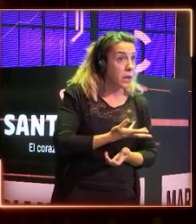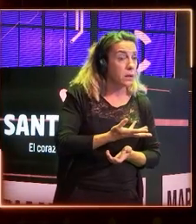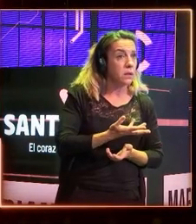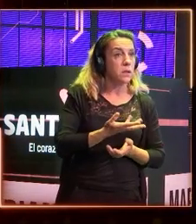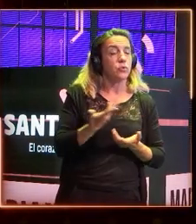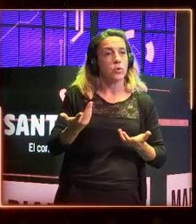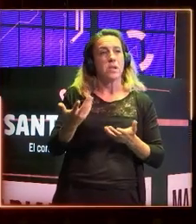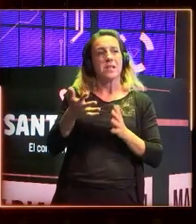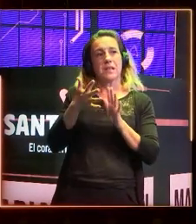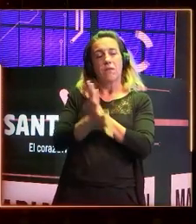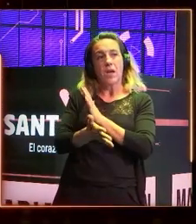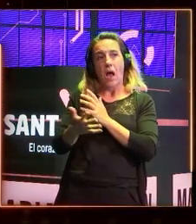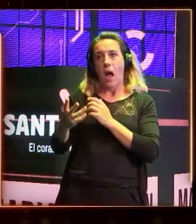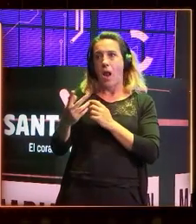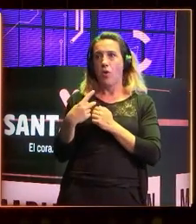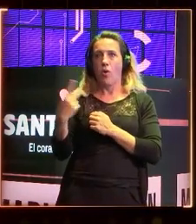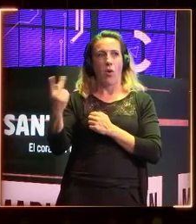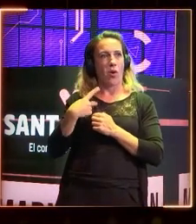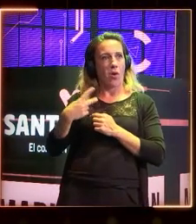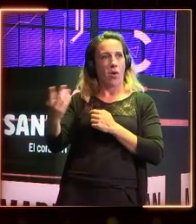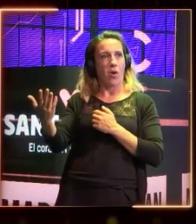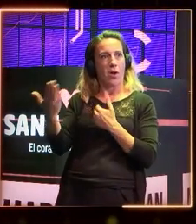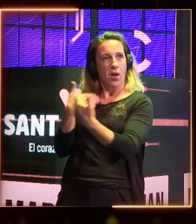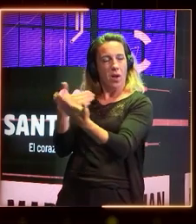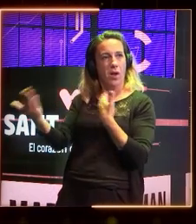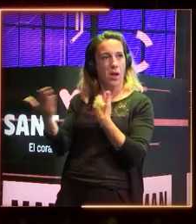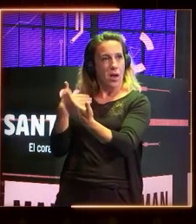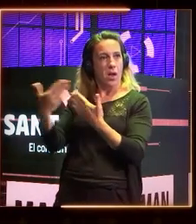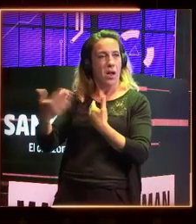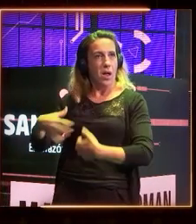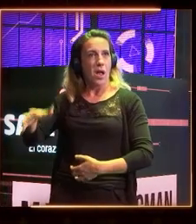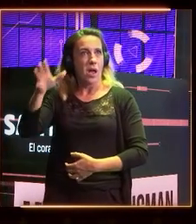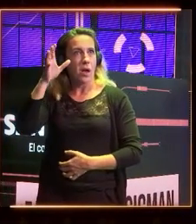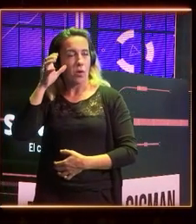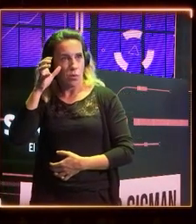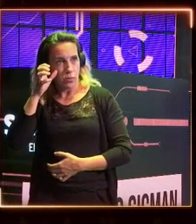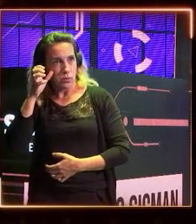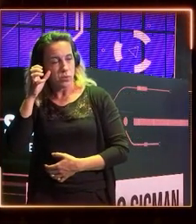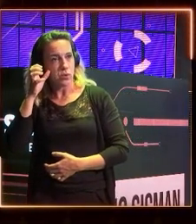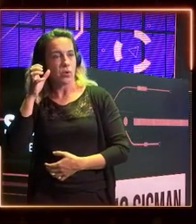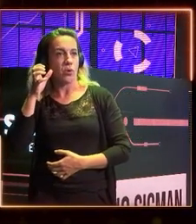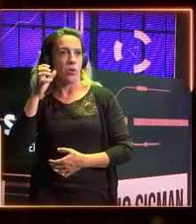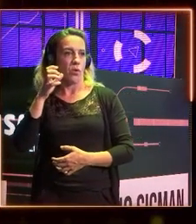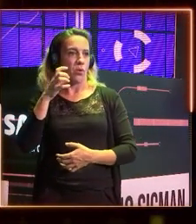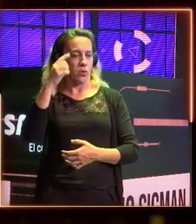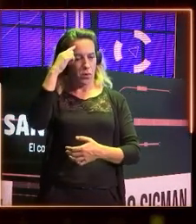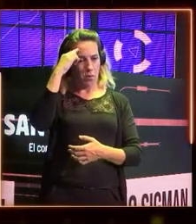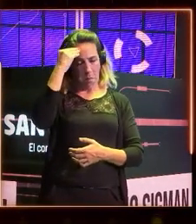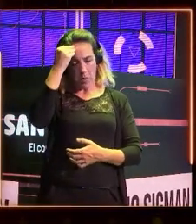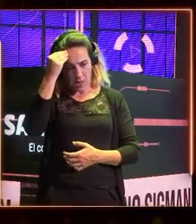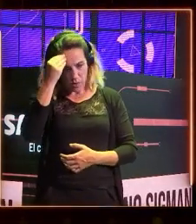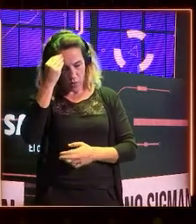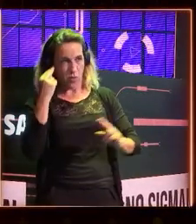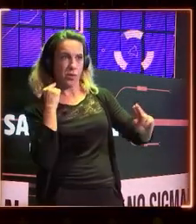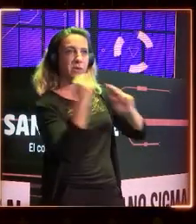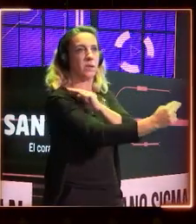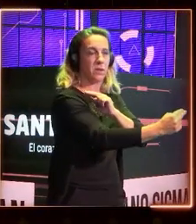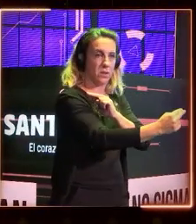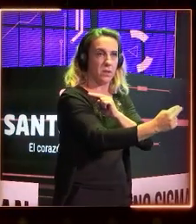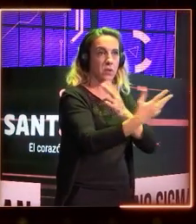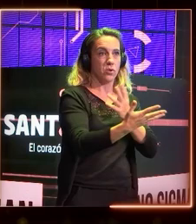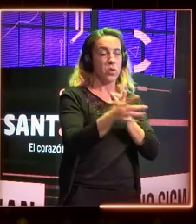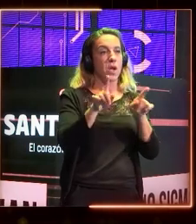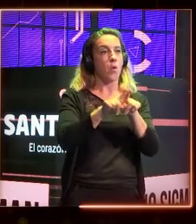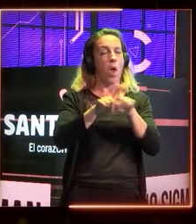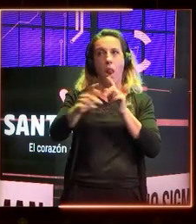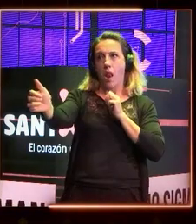decir er un ejercicio muy simple de escucho identifico replico escucho identifico replico y en ese espejo semántico